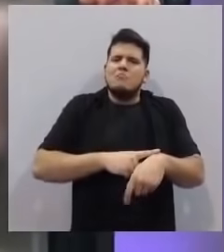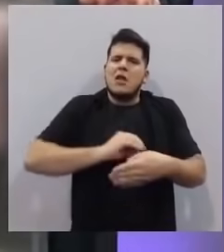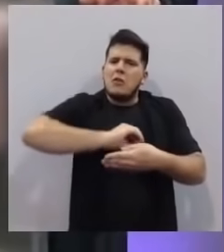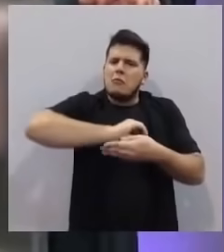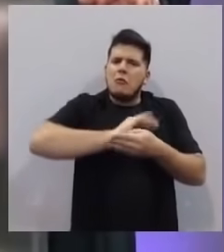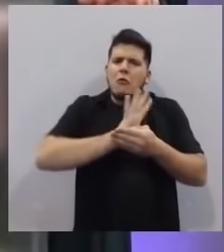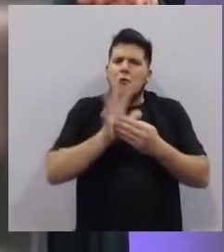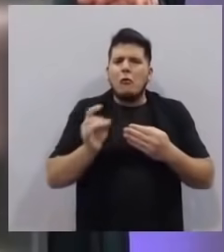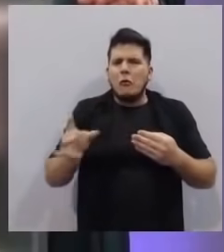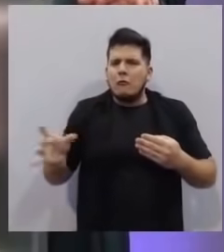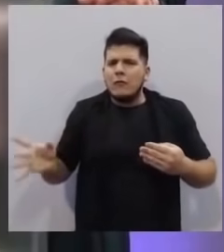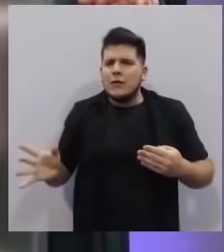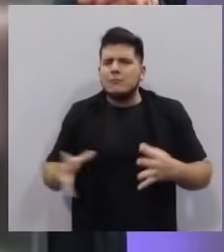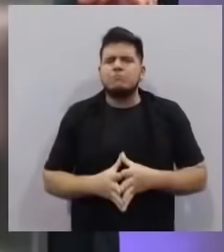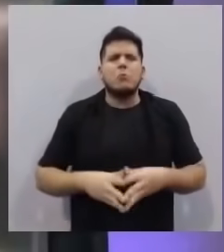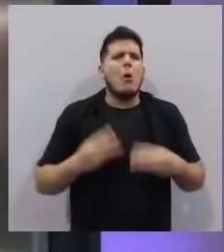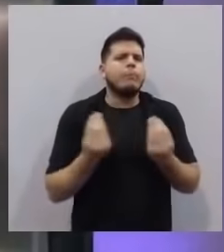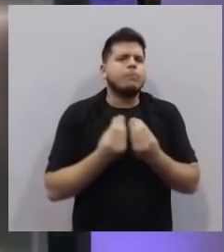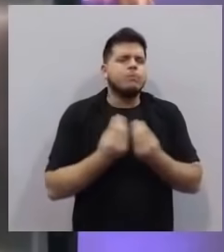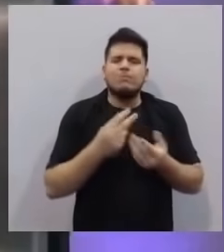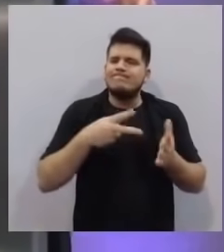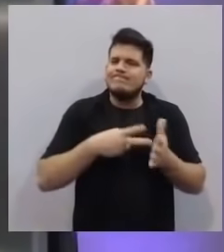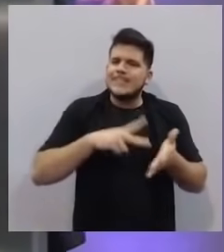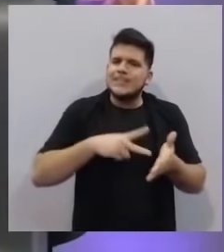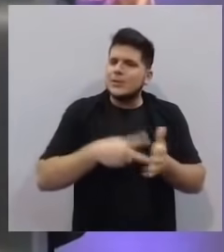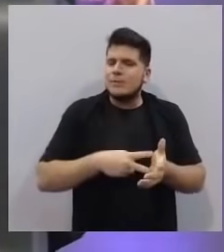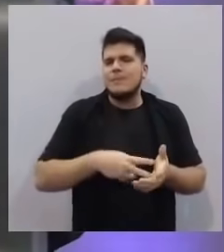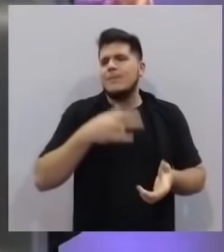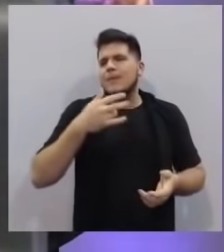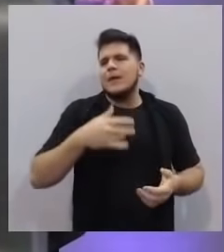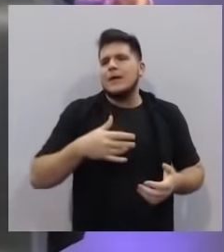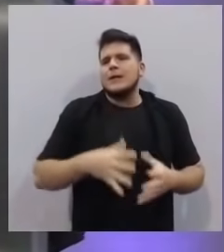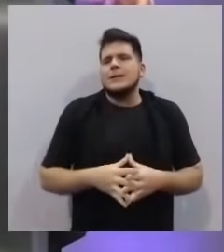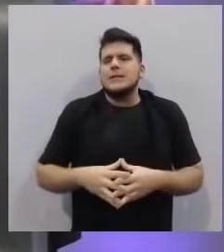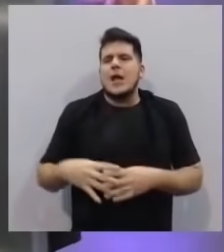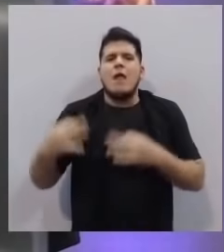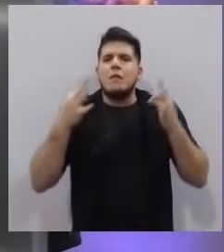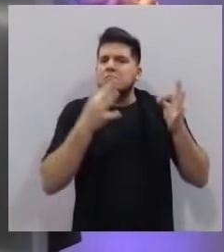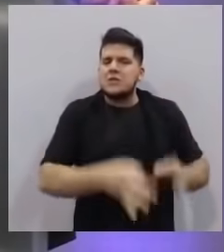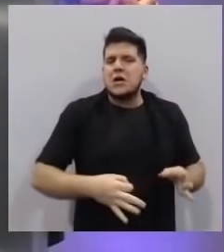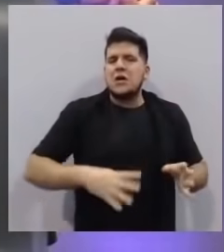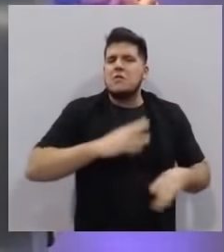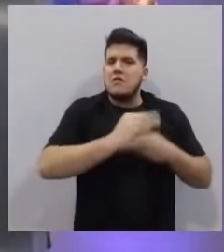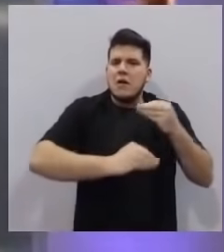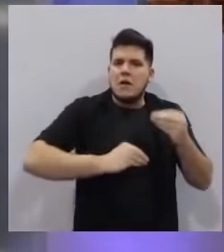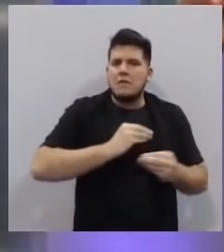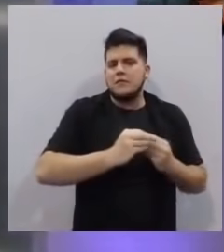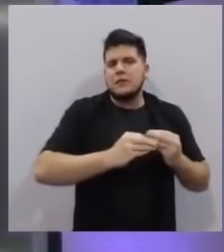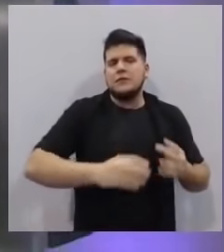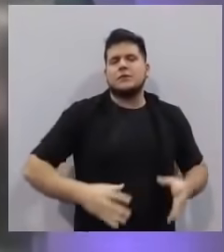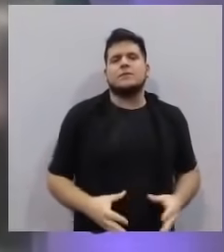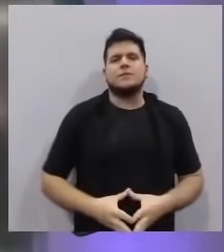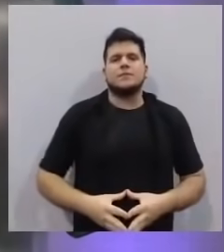acciones y están padeciendo y el va por más y va por la familia y va por los hijos por lo tanto se debe